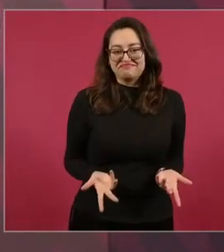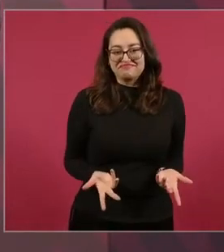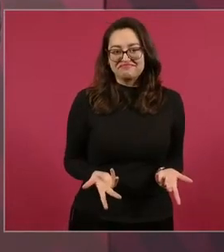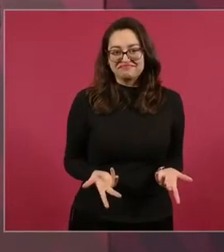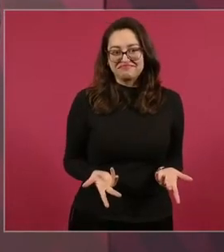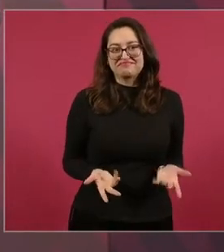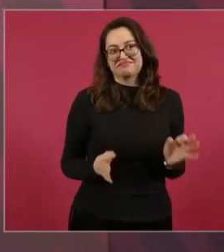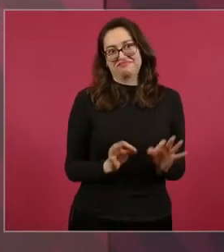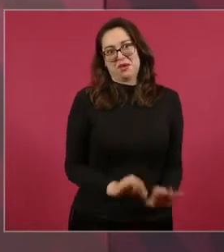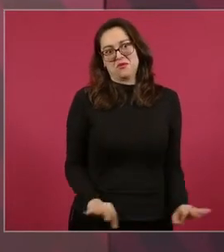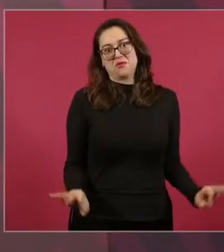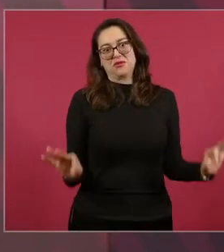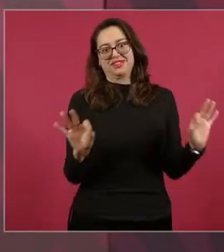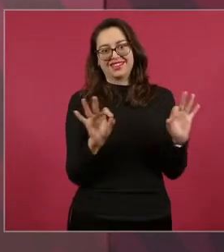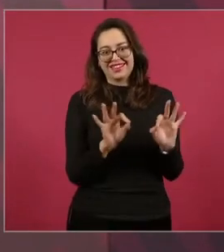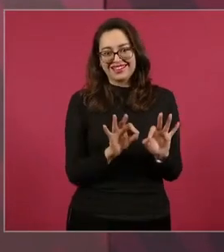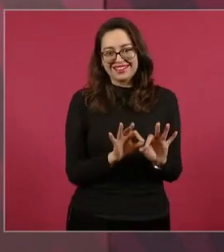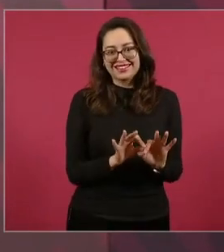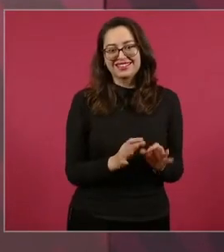Entonces,